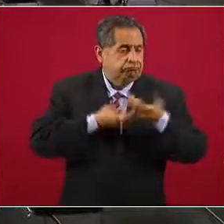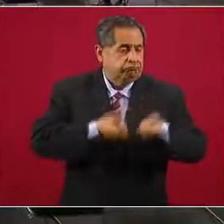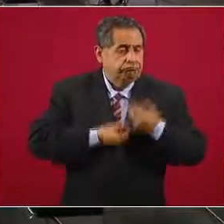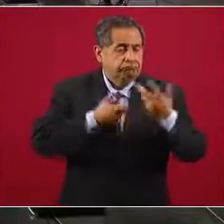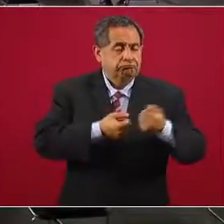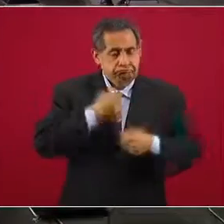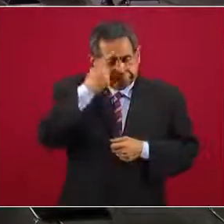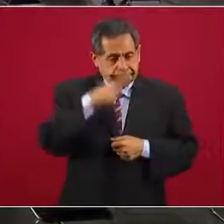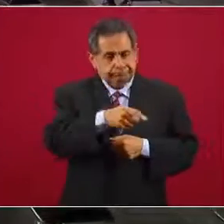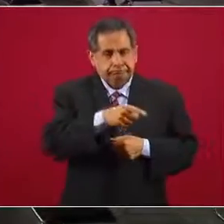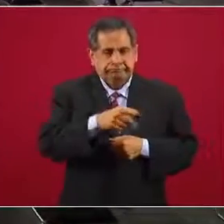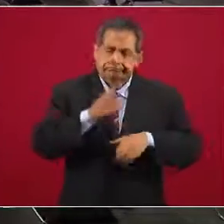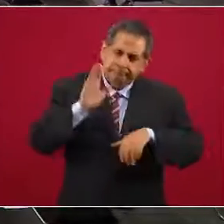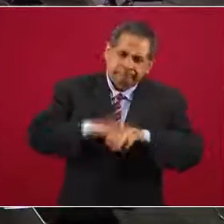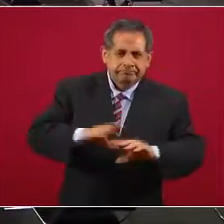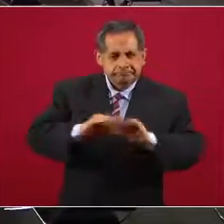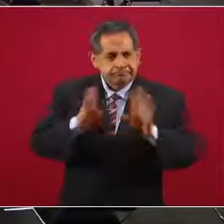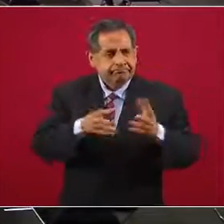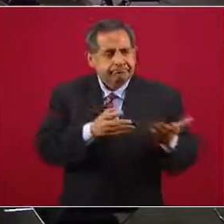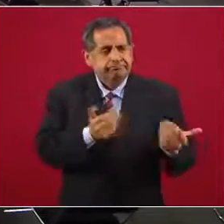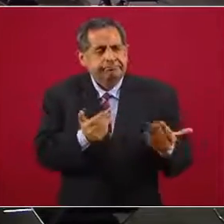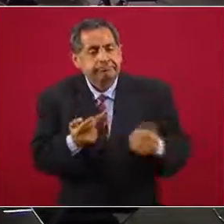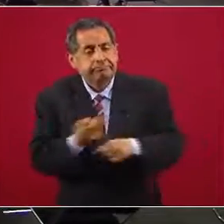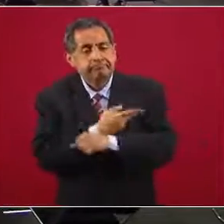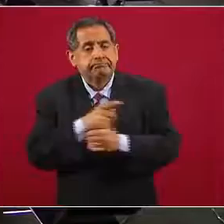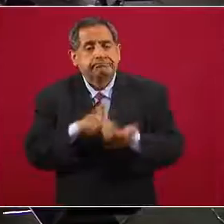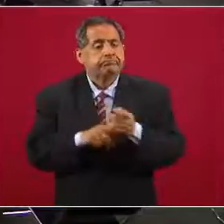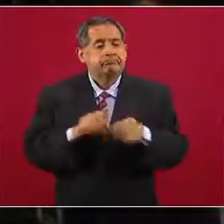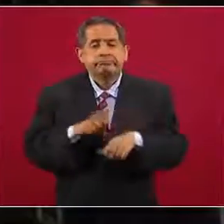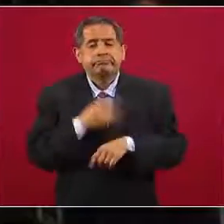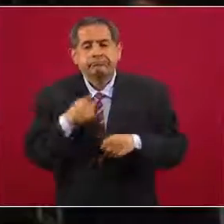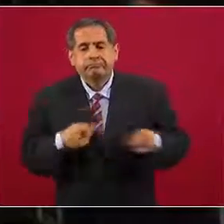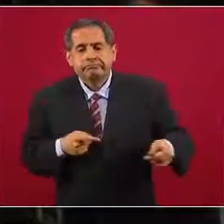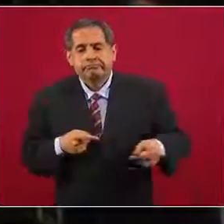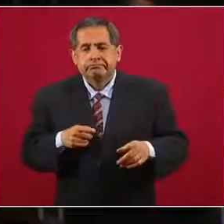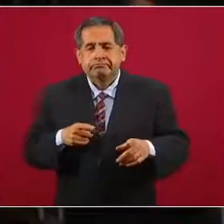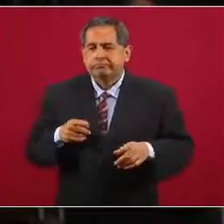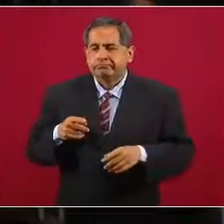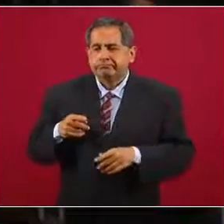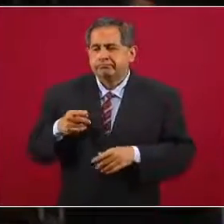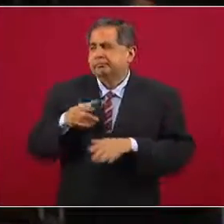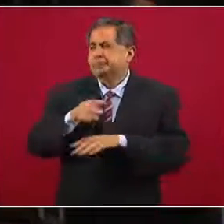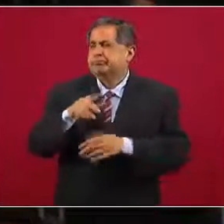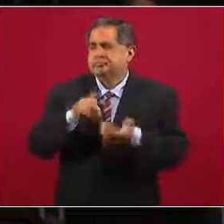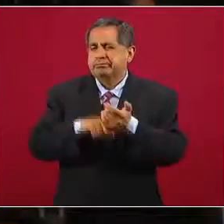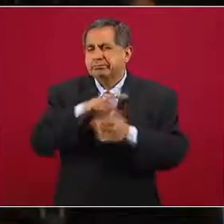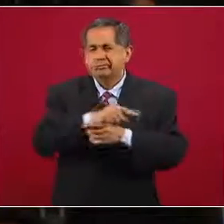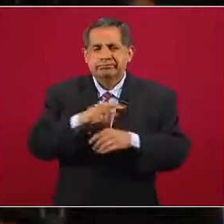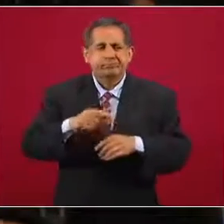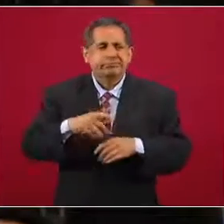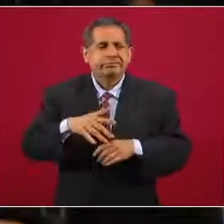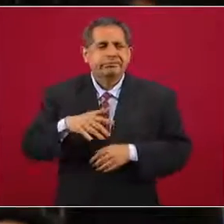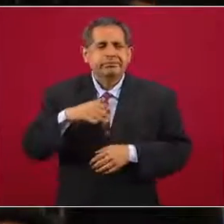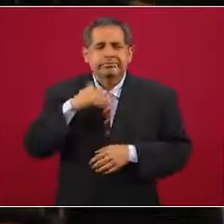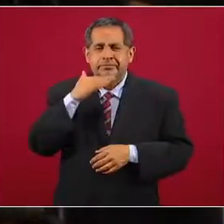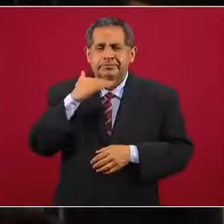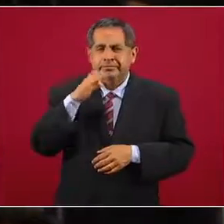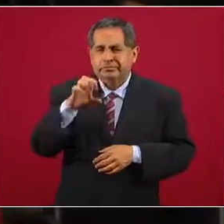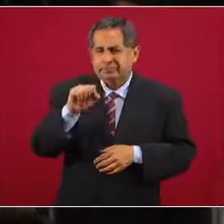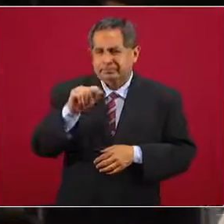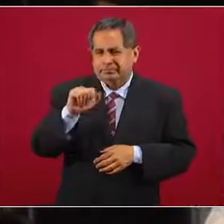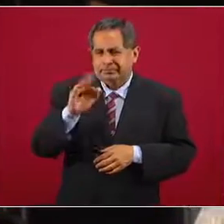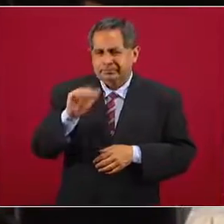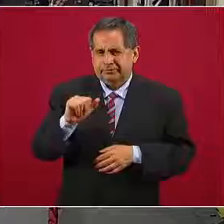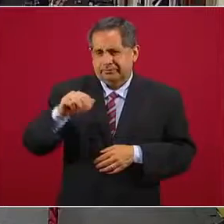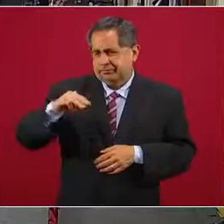precisamente para que revelara más datos acerca de estas acusaciones que tiene en contra de ella de la estafa maestra. Y una pregunta después